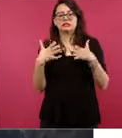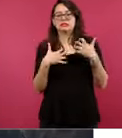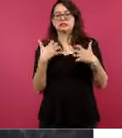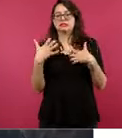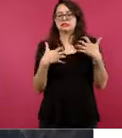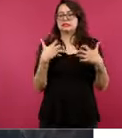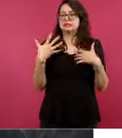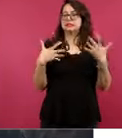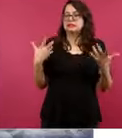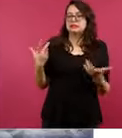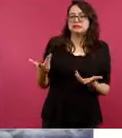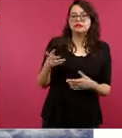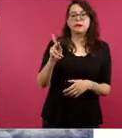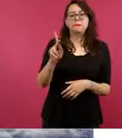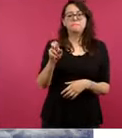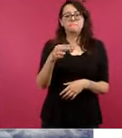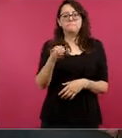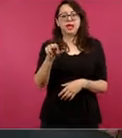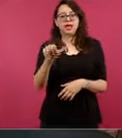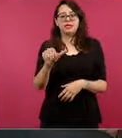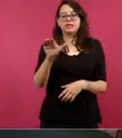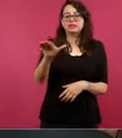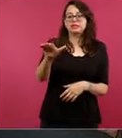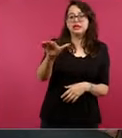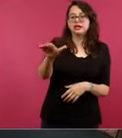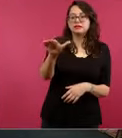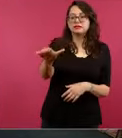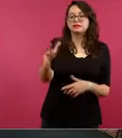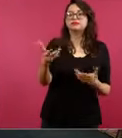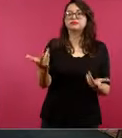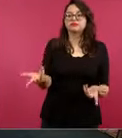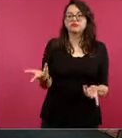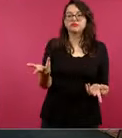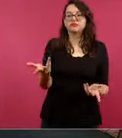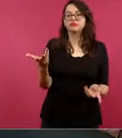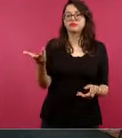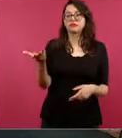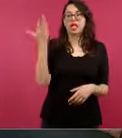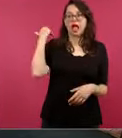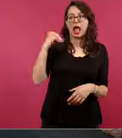para ofrecerle que se unieran, como lo habían hecho,